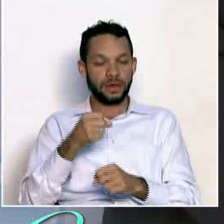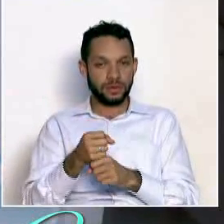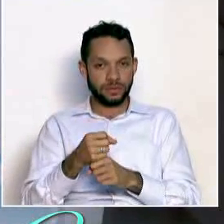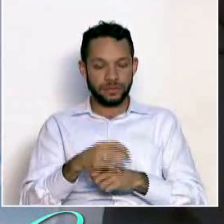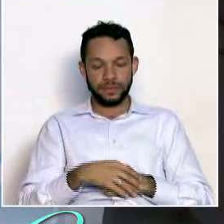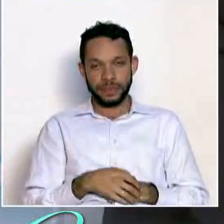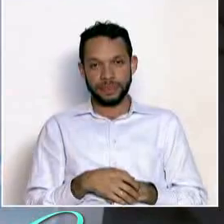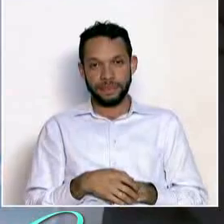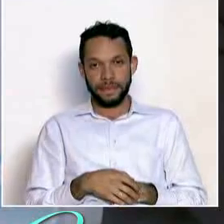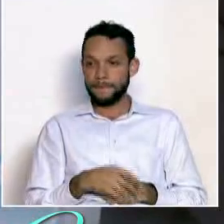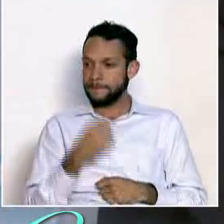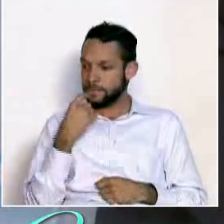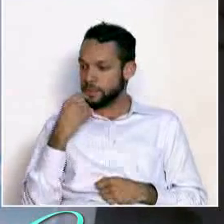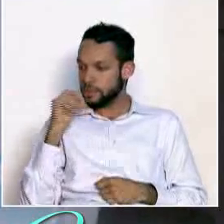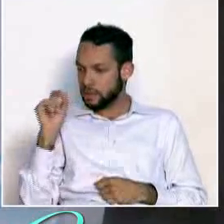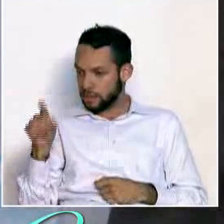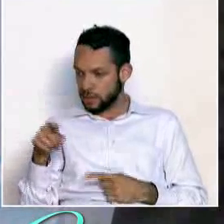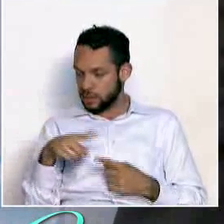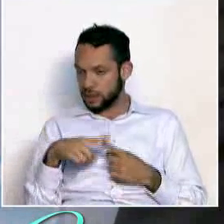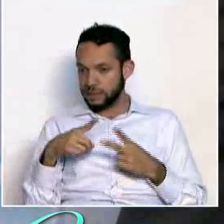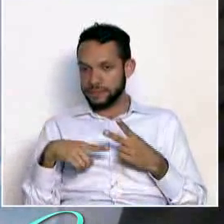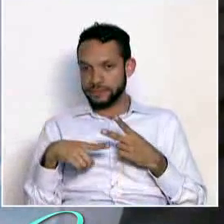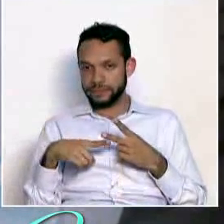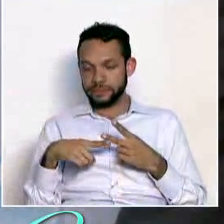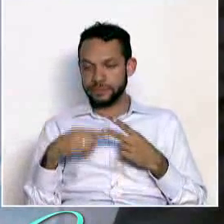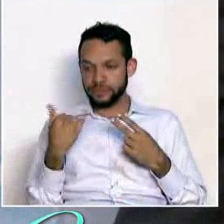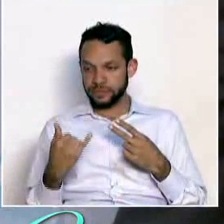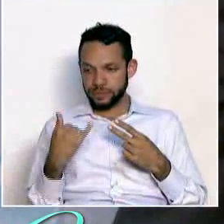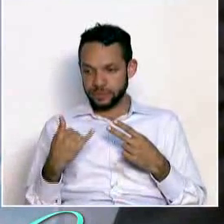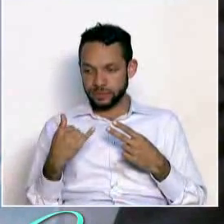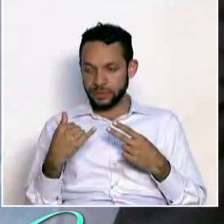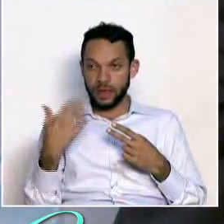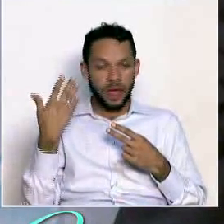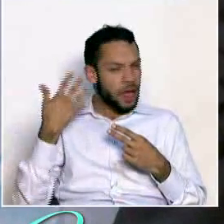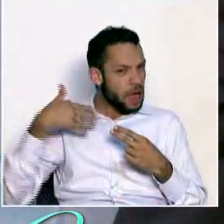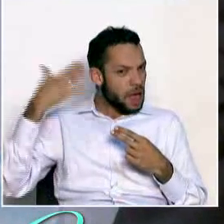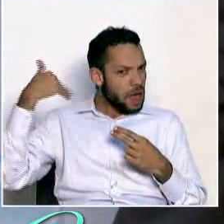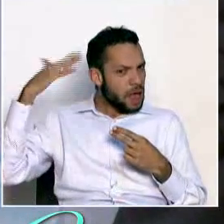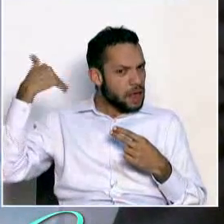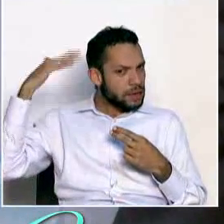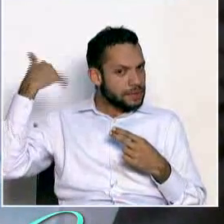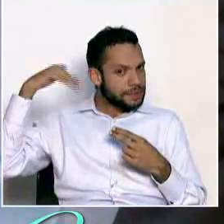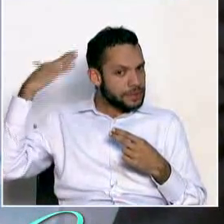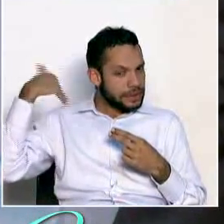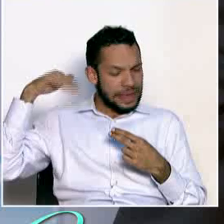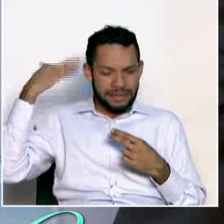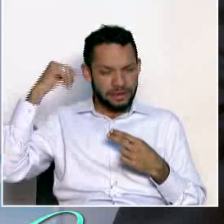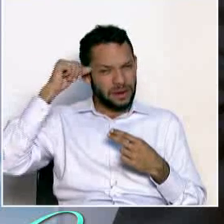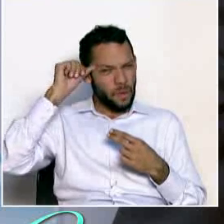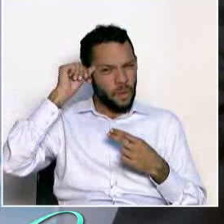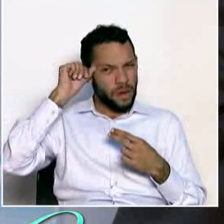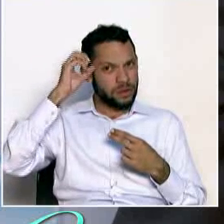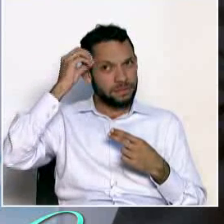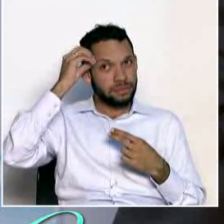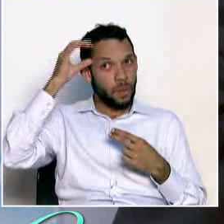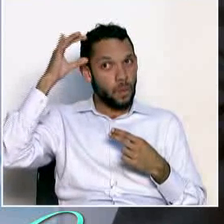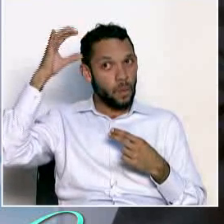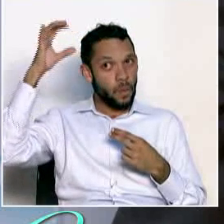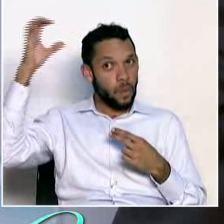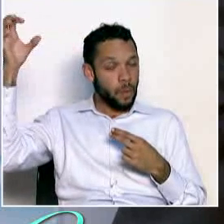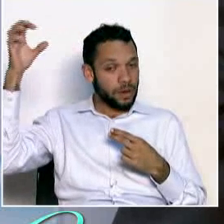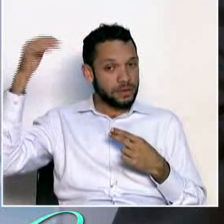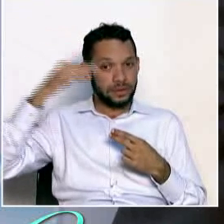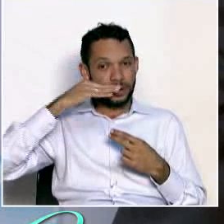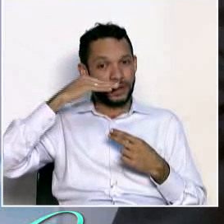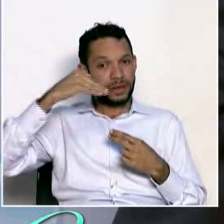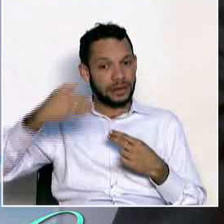19. Escúchame, vamos a regresar en el tiempo y en el espacio a cuando eras